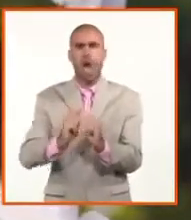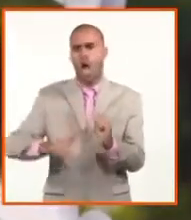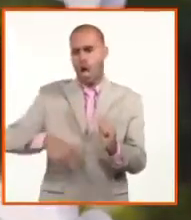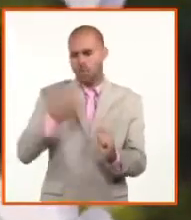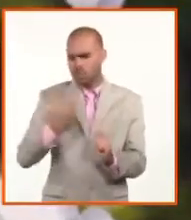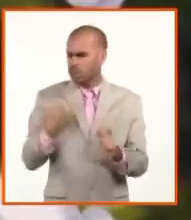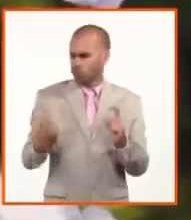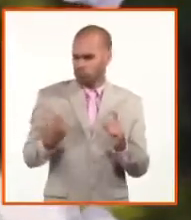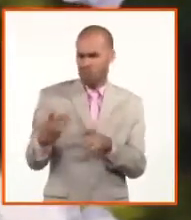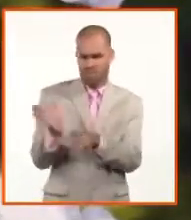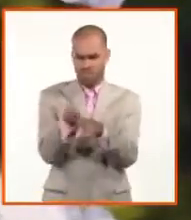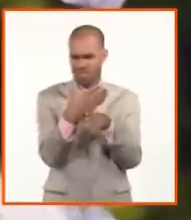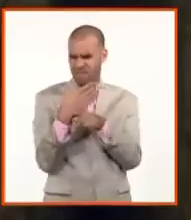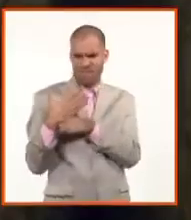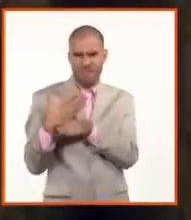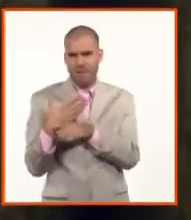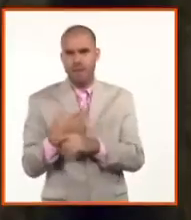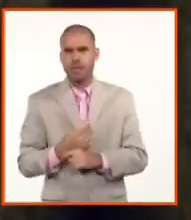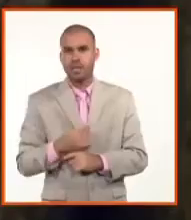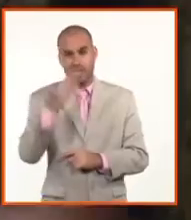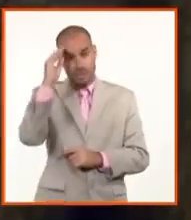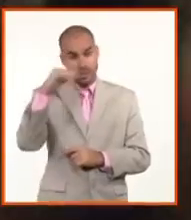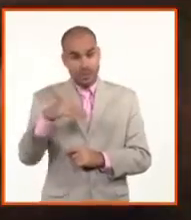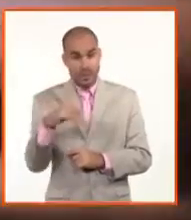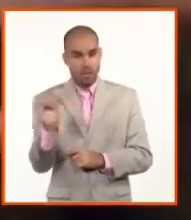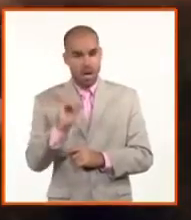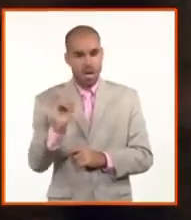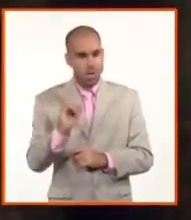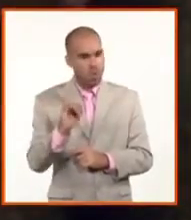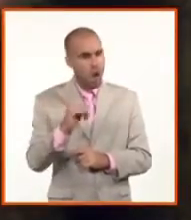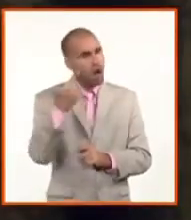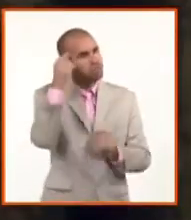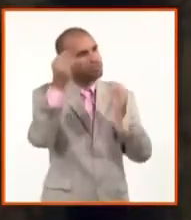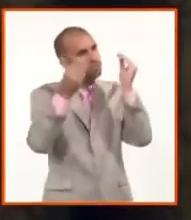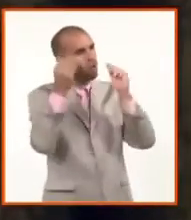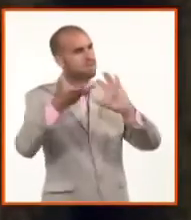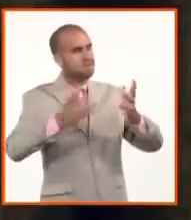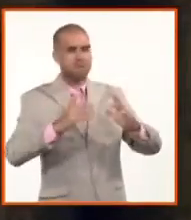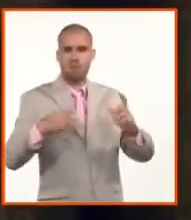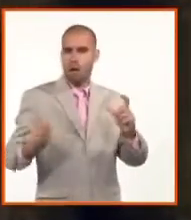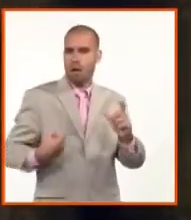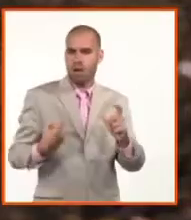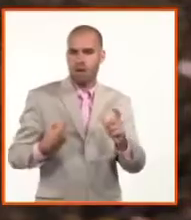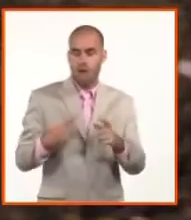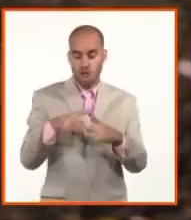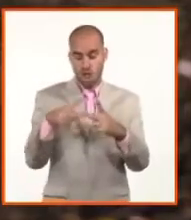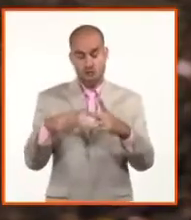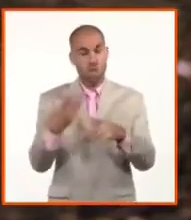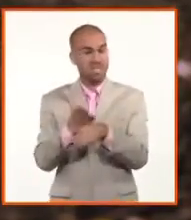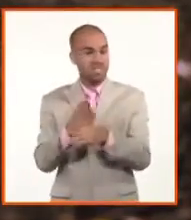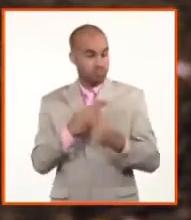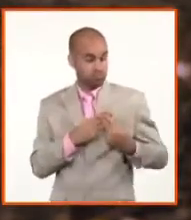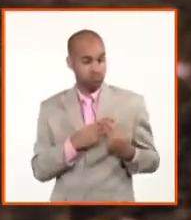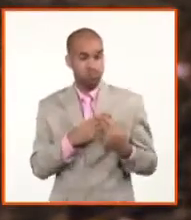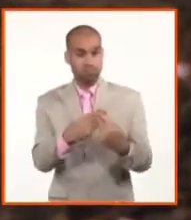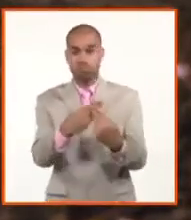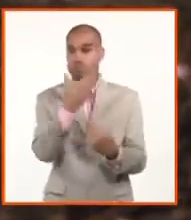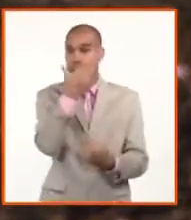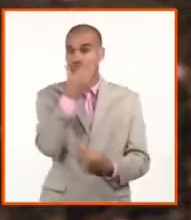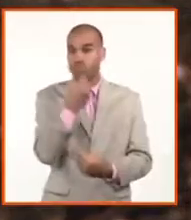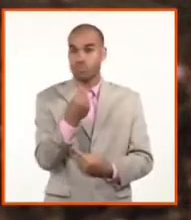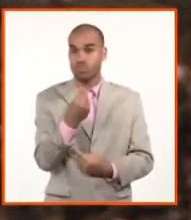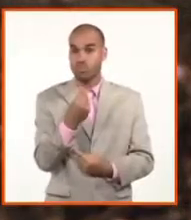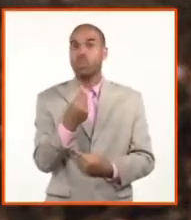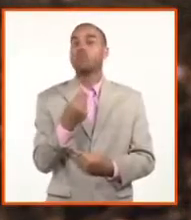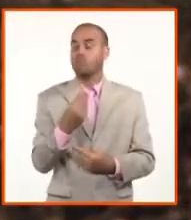combatientes, madurez en el talento de un rebelde pensamiento, dos héroes adolescentes, la hora es nuestra en